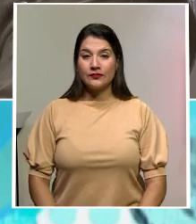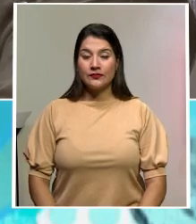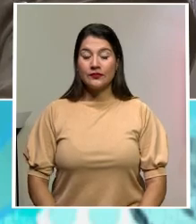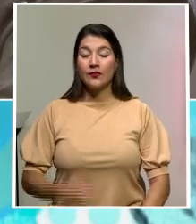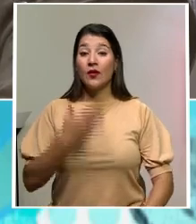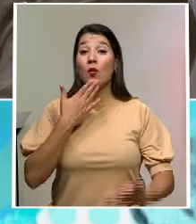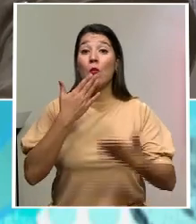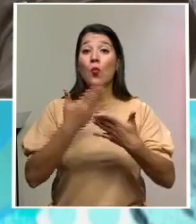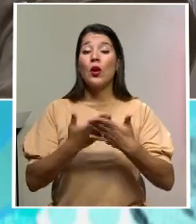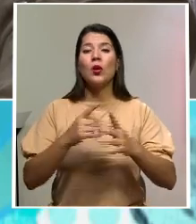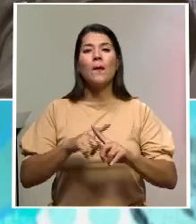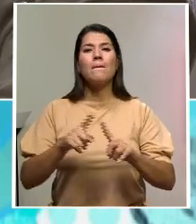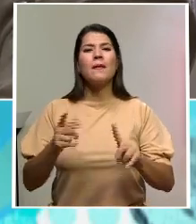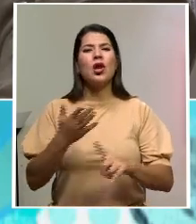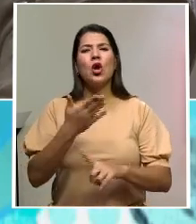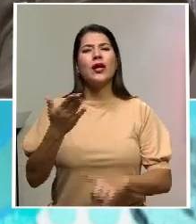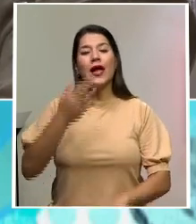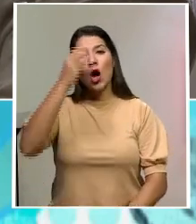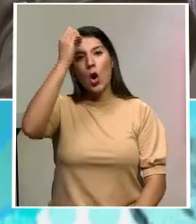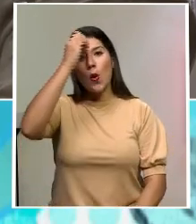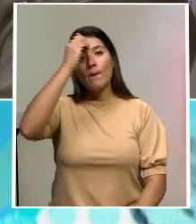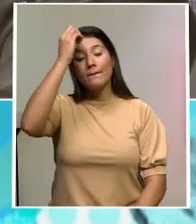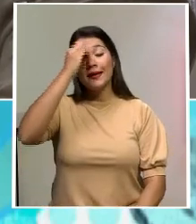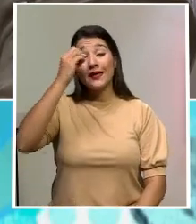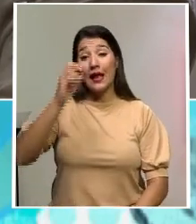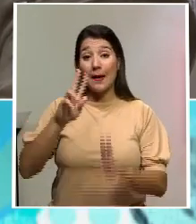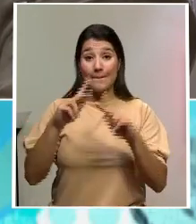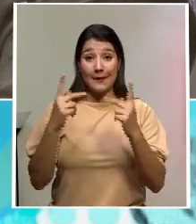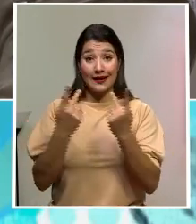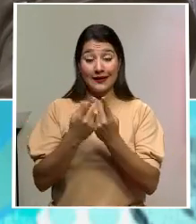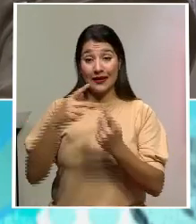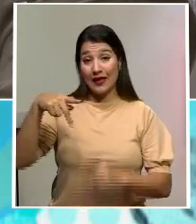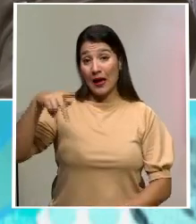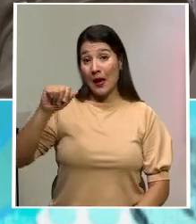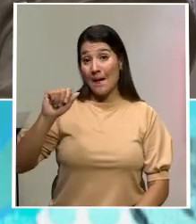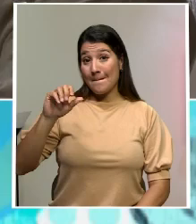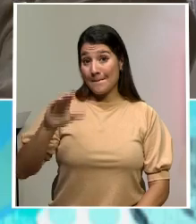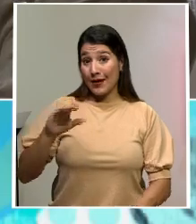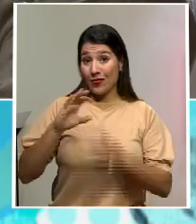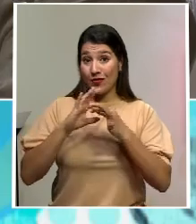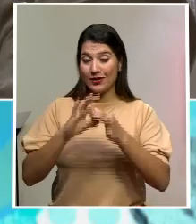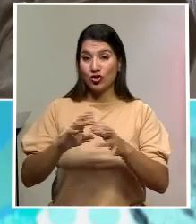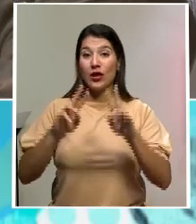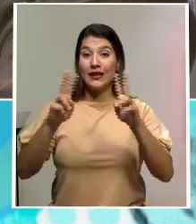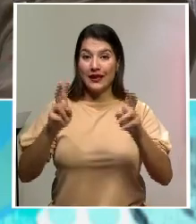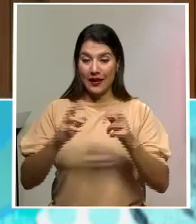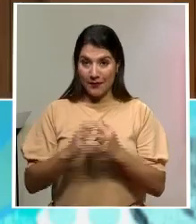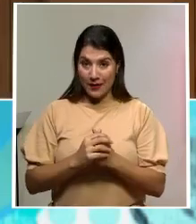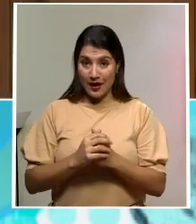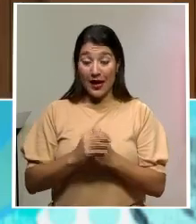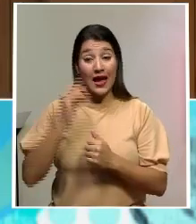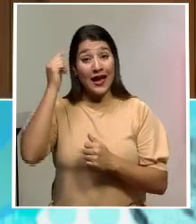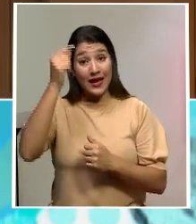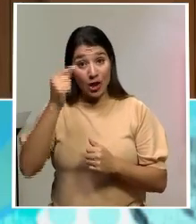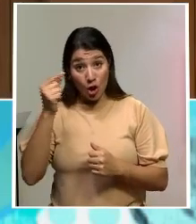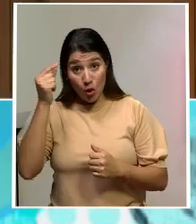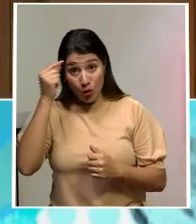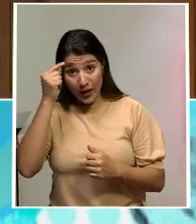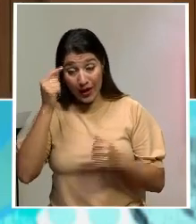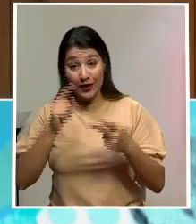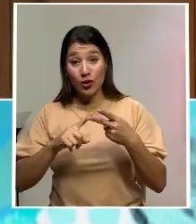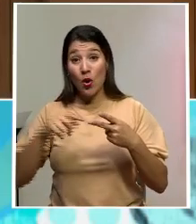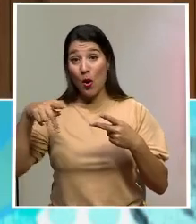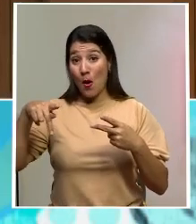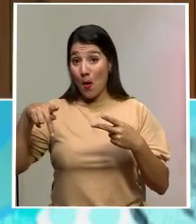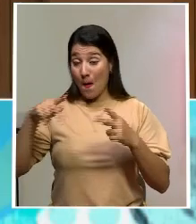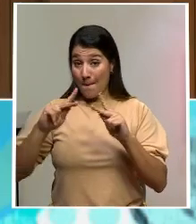Bueno, pero ¿qué piensa la fracción oficialista sobre este tema? Ellos, tanto como el Poder Ejecutivo, también siguen